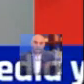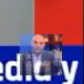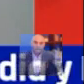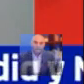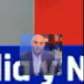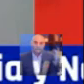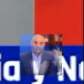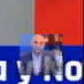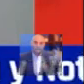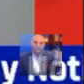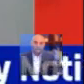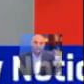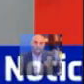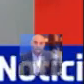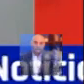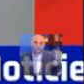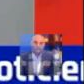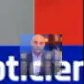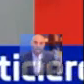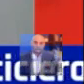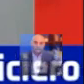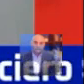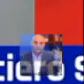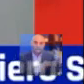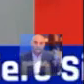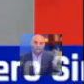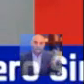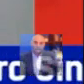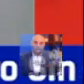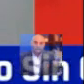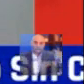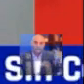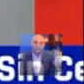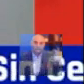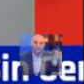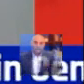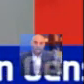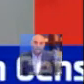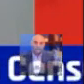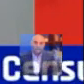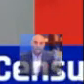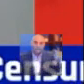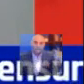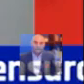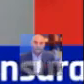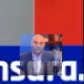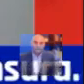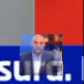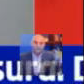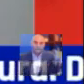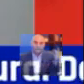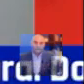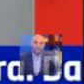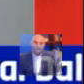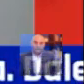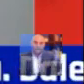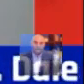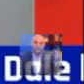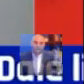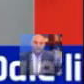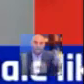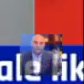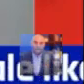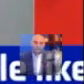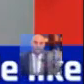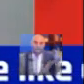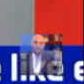sería, querido Vicente, público memorioso, que los neoliberales tienen miedo, muchísimo miedo al pueblo, a